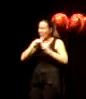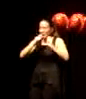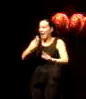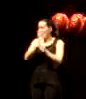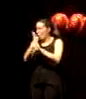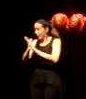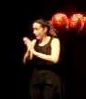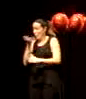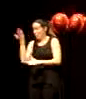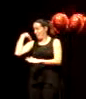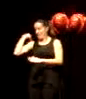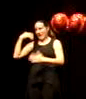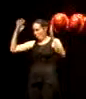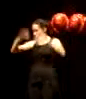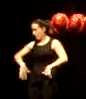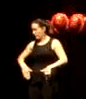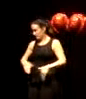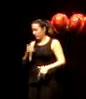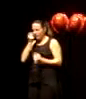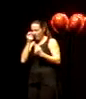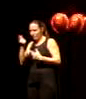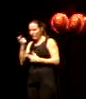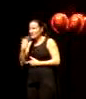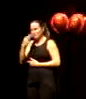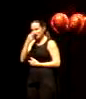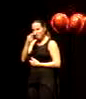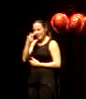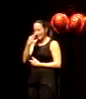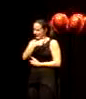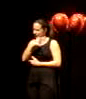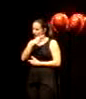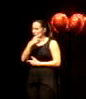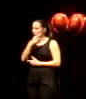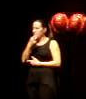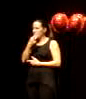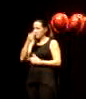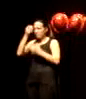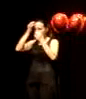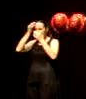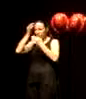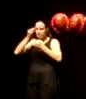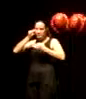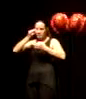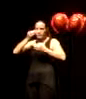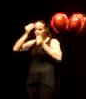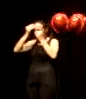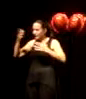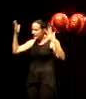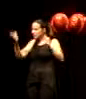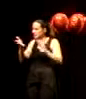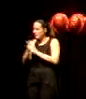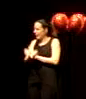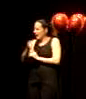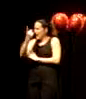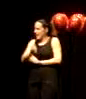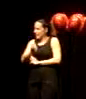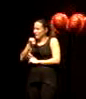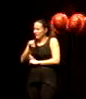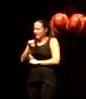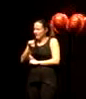donde no lo hay. Pero si ustedes se fijan, lo que me parece interesante de esto es que la ficción necesariamente